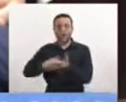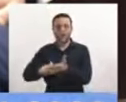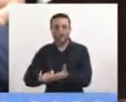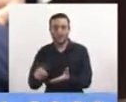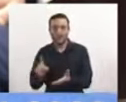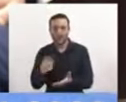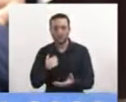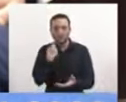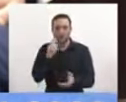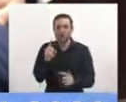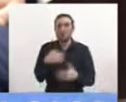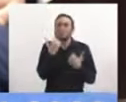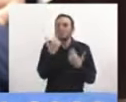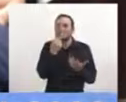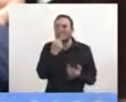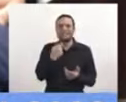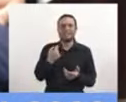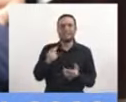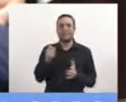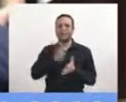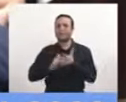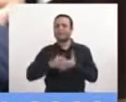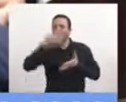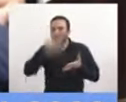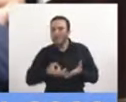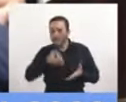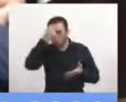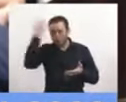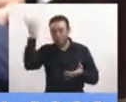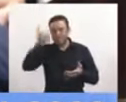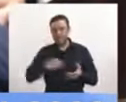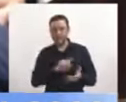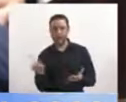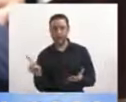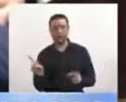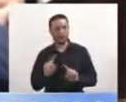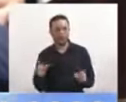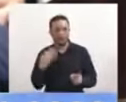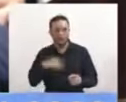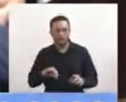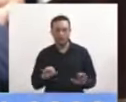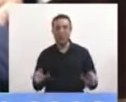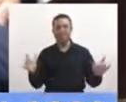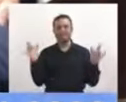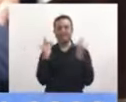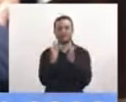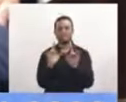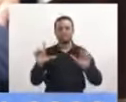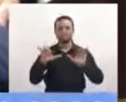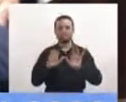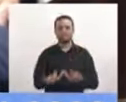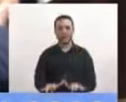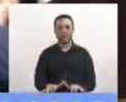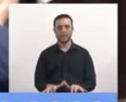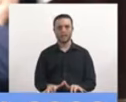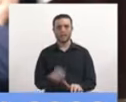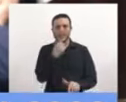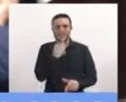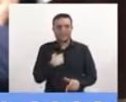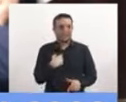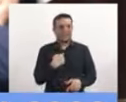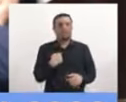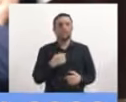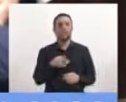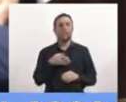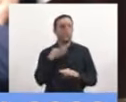ver. Porque después un montón de distritos, pues si yo estoy inscribiendo en un local partidario, donde decía, ¿y cómo sé que después el orden se respeta que no